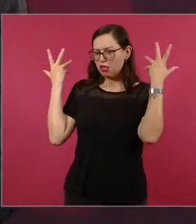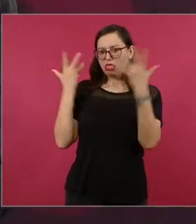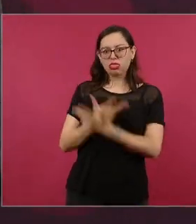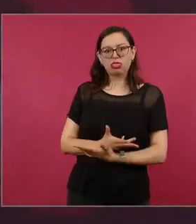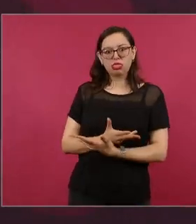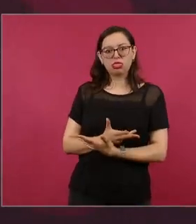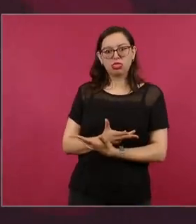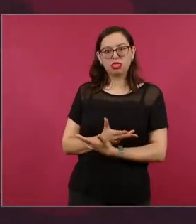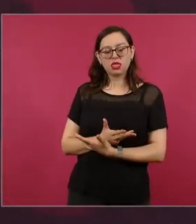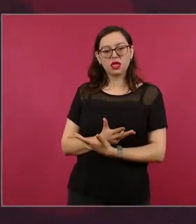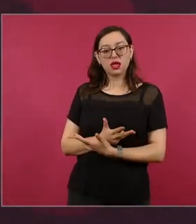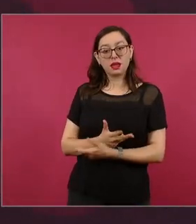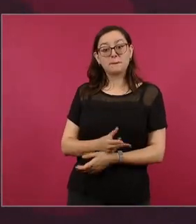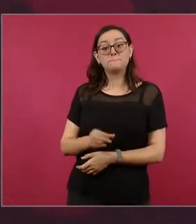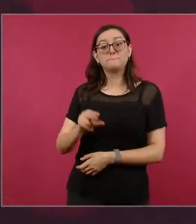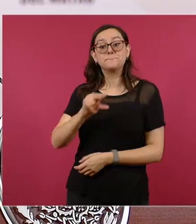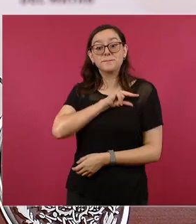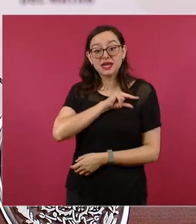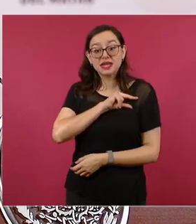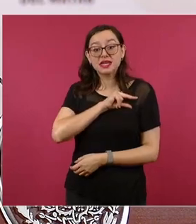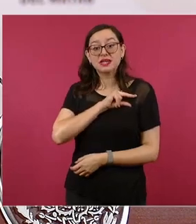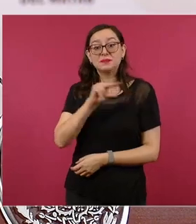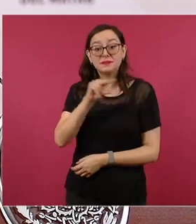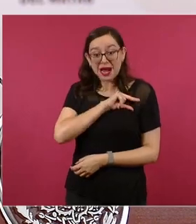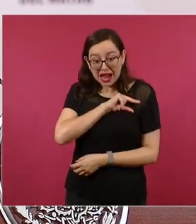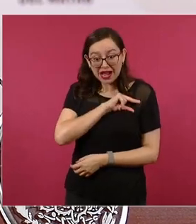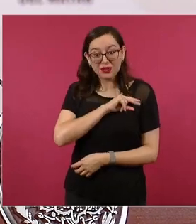estaban concesionadas, eran privadas.